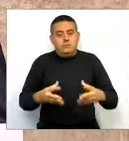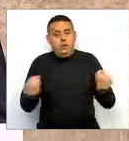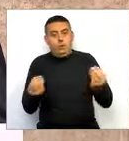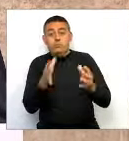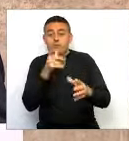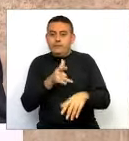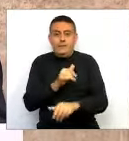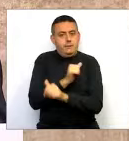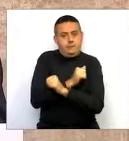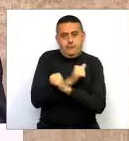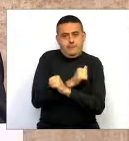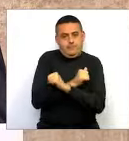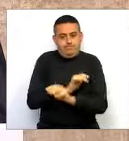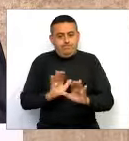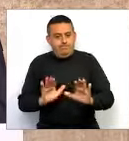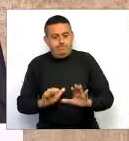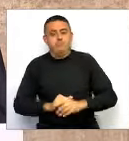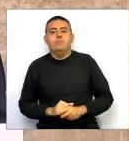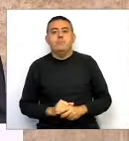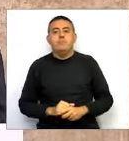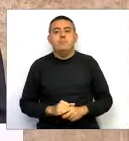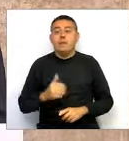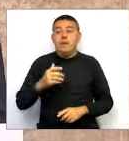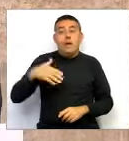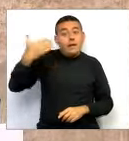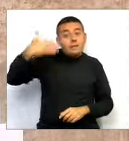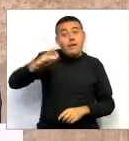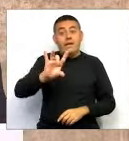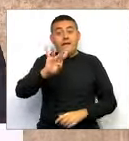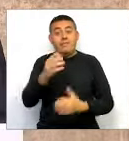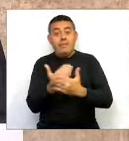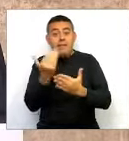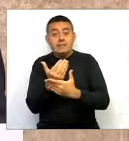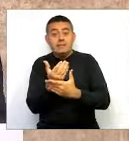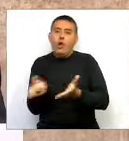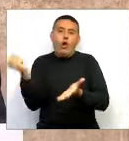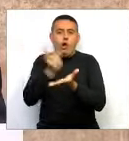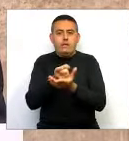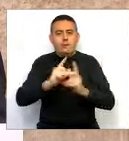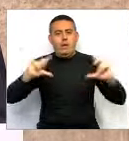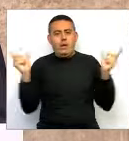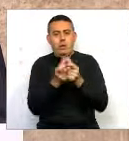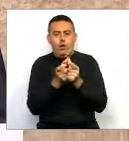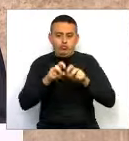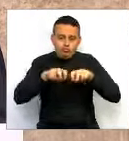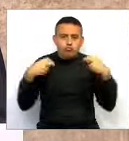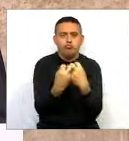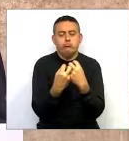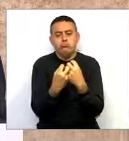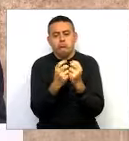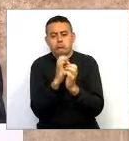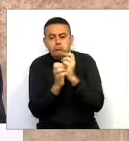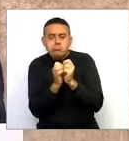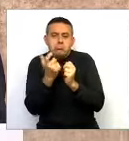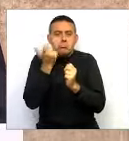prudencia de si unos 15 días tornaremos a evaluar la situación y el que estamos diciendo con un horizonte previsible